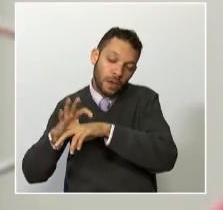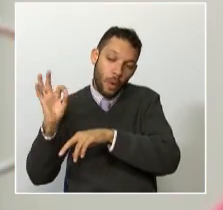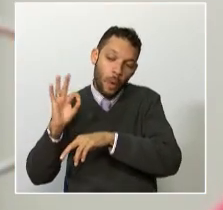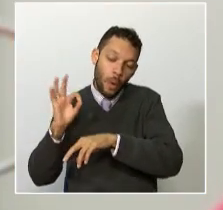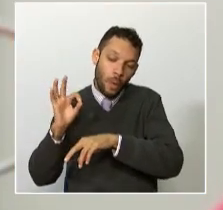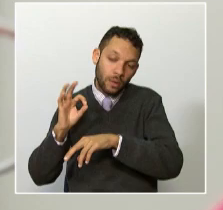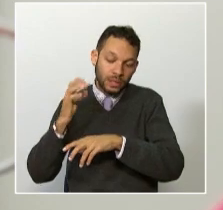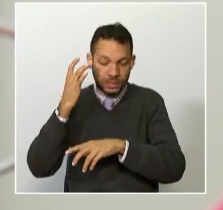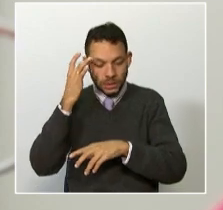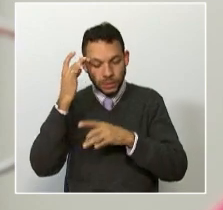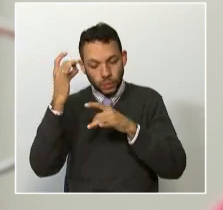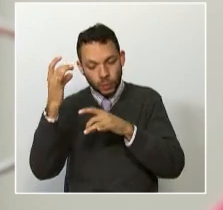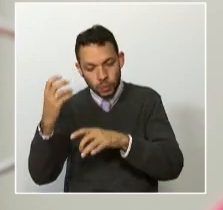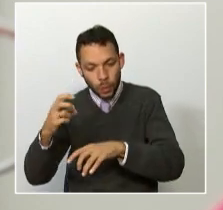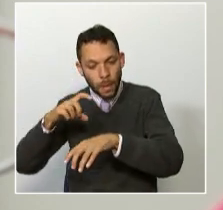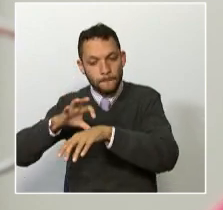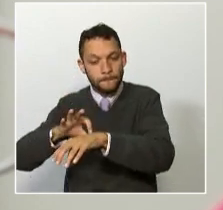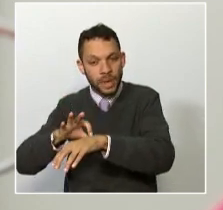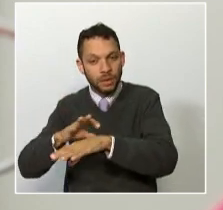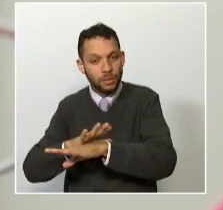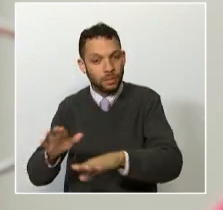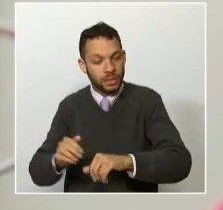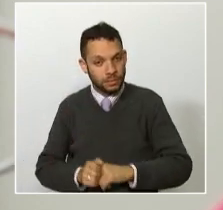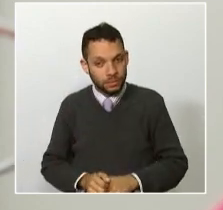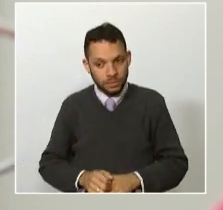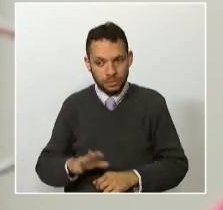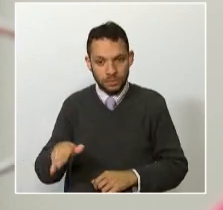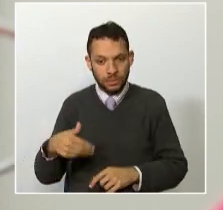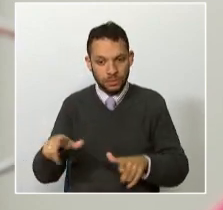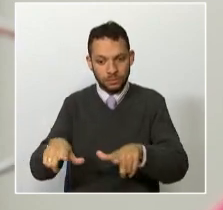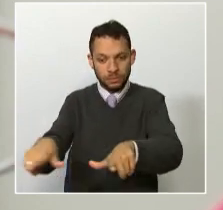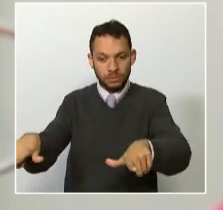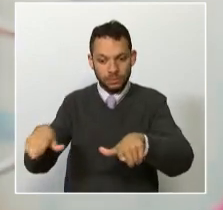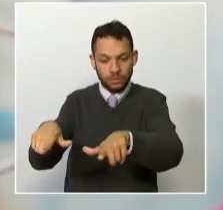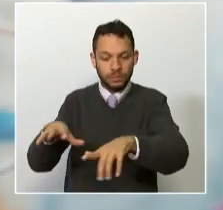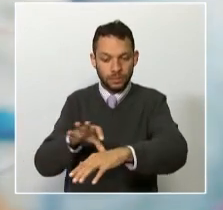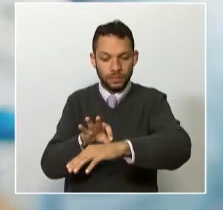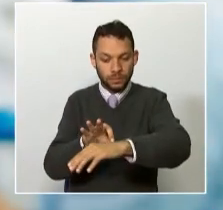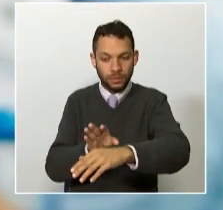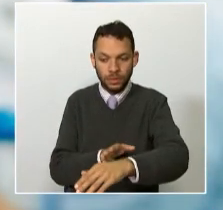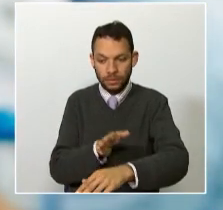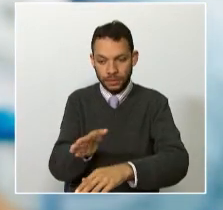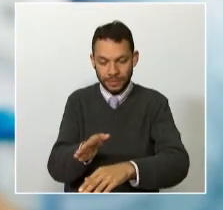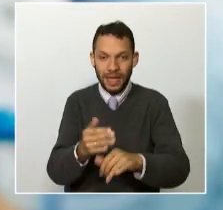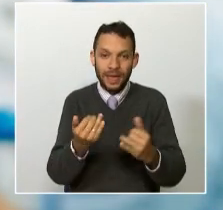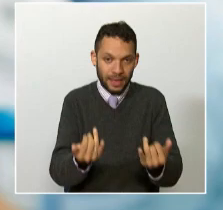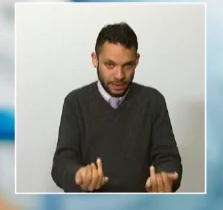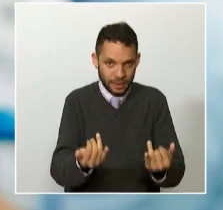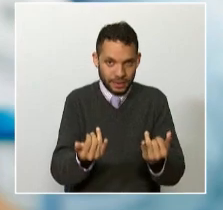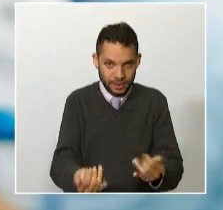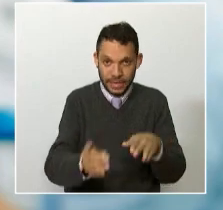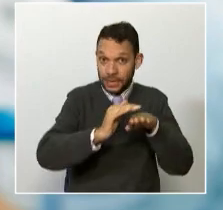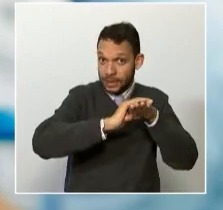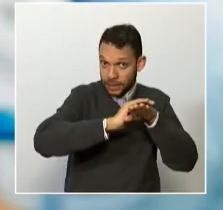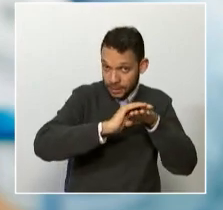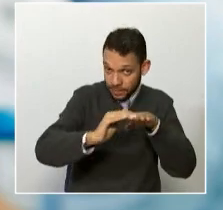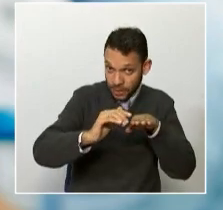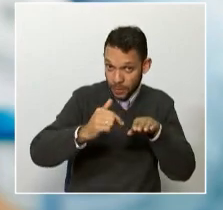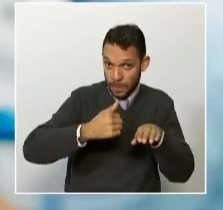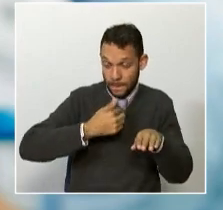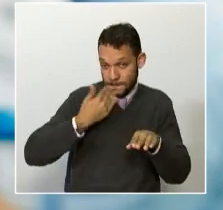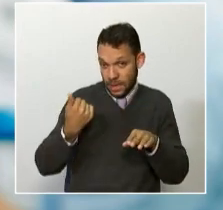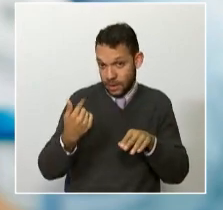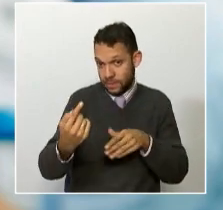manejan el dolor miofacial. Y terminan en un consultorio odontológico y yo los voy a invitar a que terminen conmigo